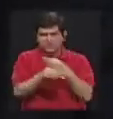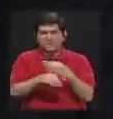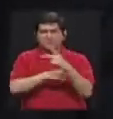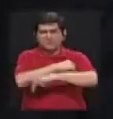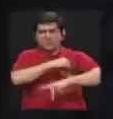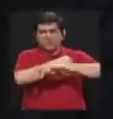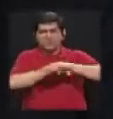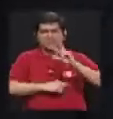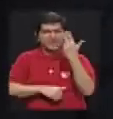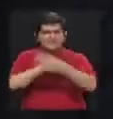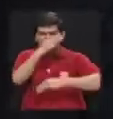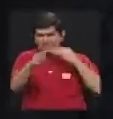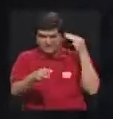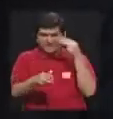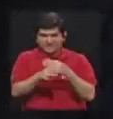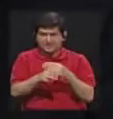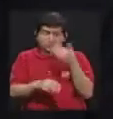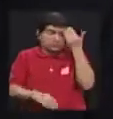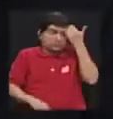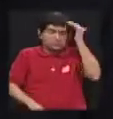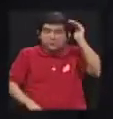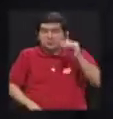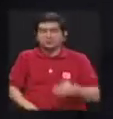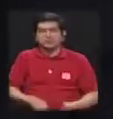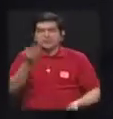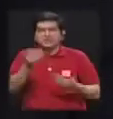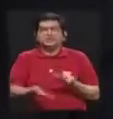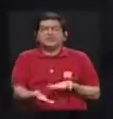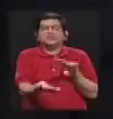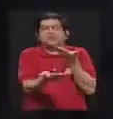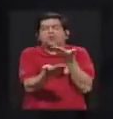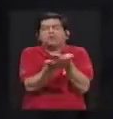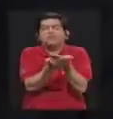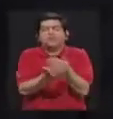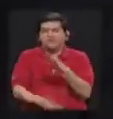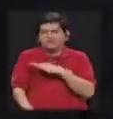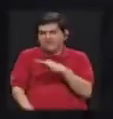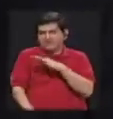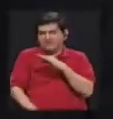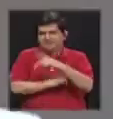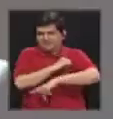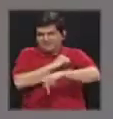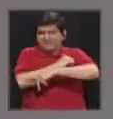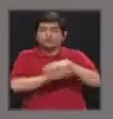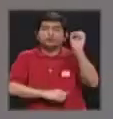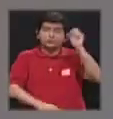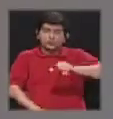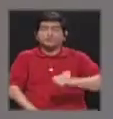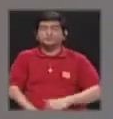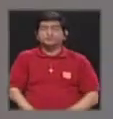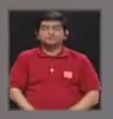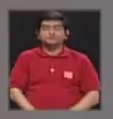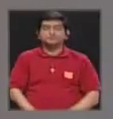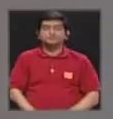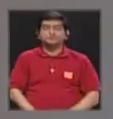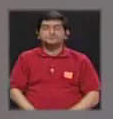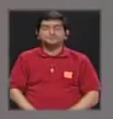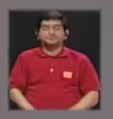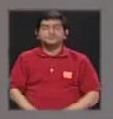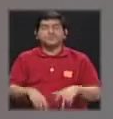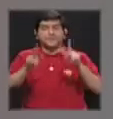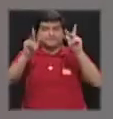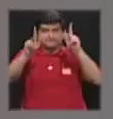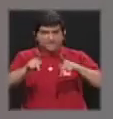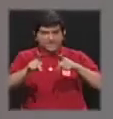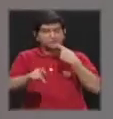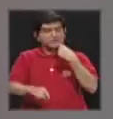países del tercer mundo y, no sé, de oferta de determinados beneficios a los países. Sí, hay